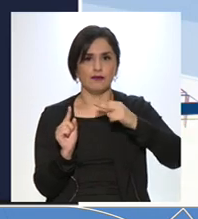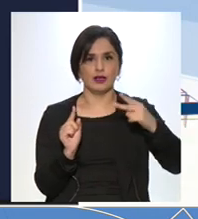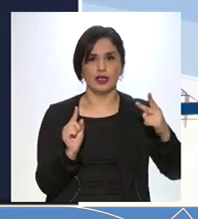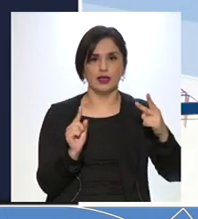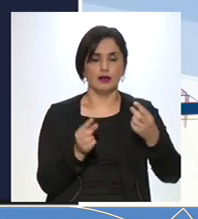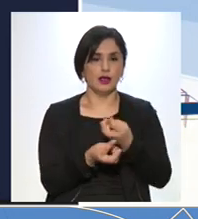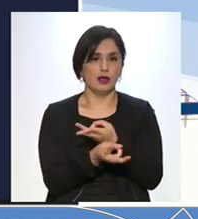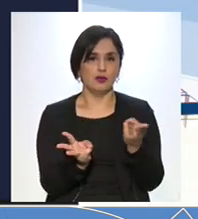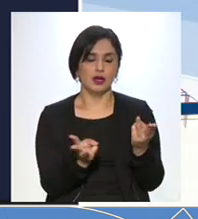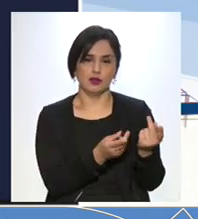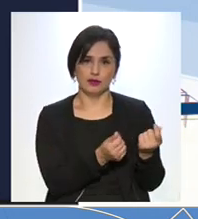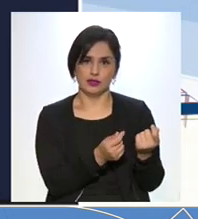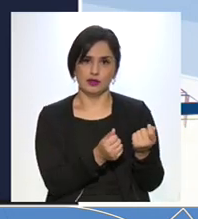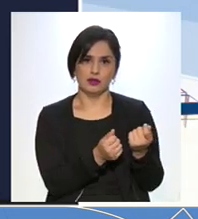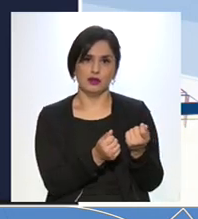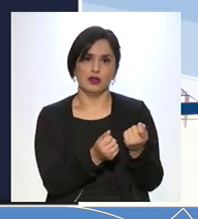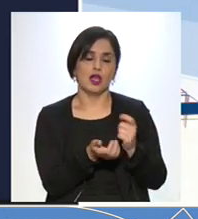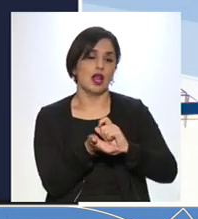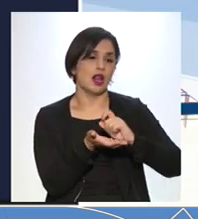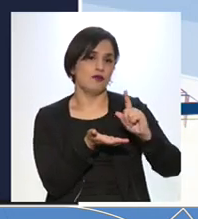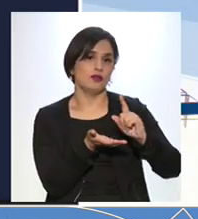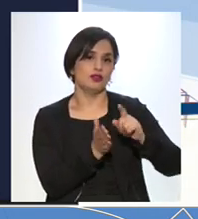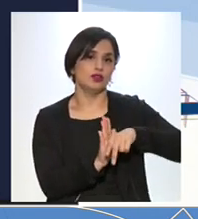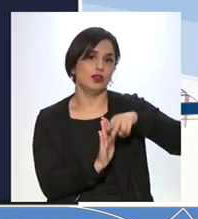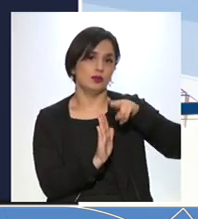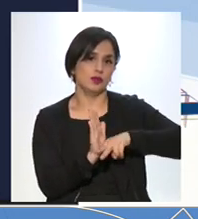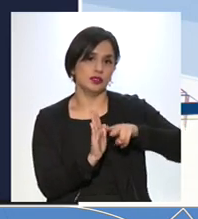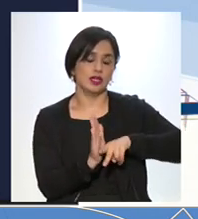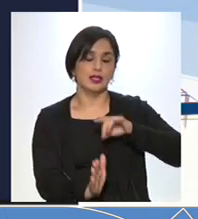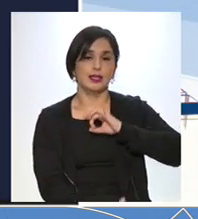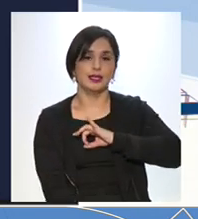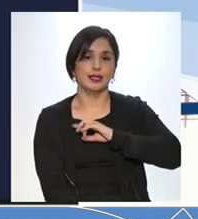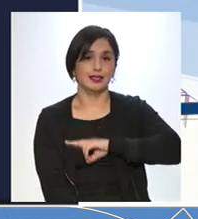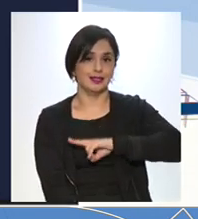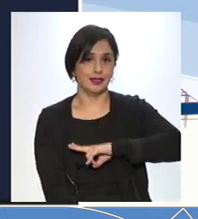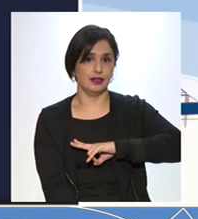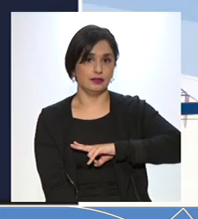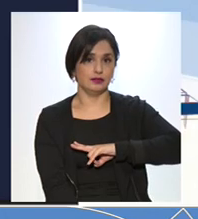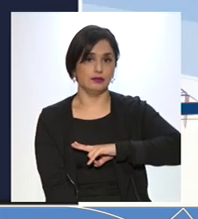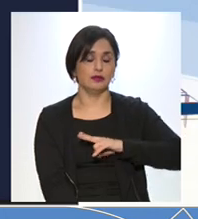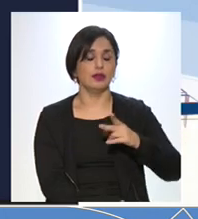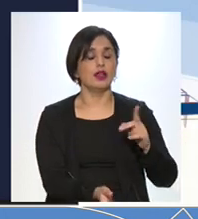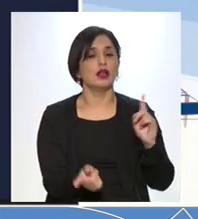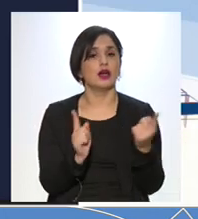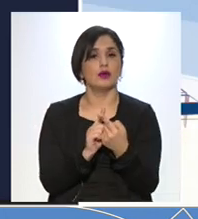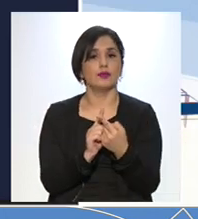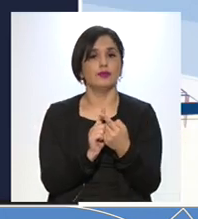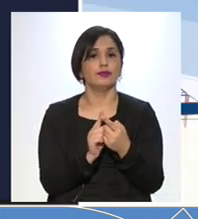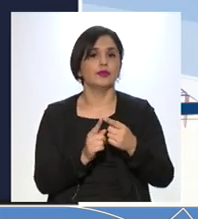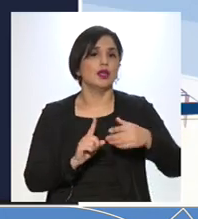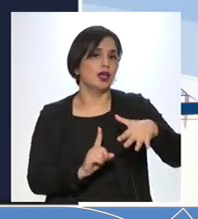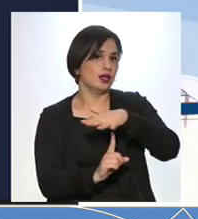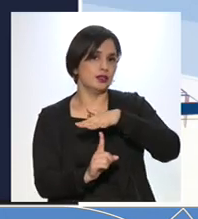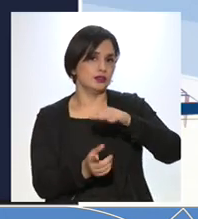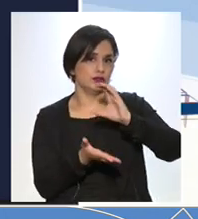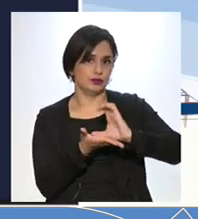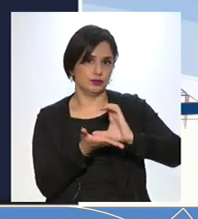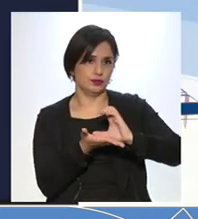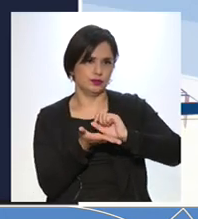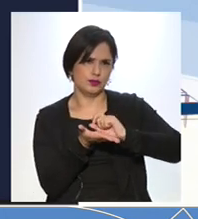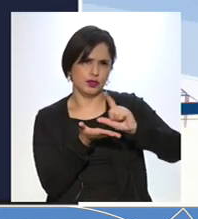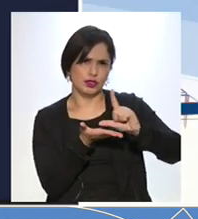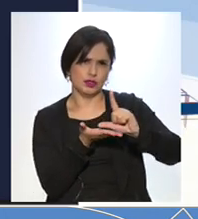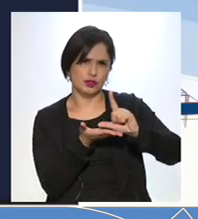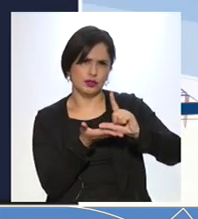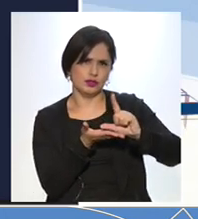financiero, en particular la evolución de las tasas de interés de largo plazo y el tipo de cambio. En el escenario central, las proyecciones de inflación de corto plazo